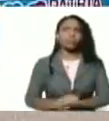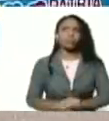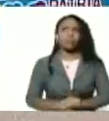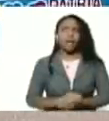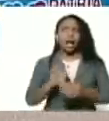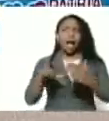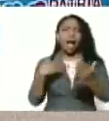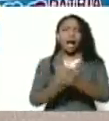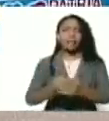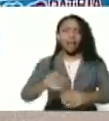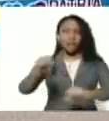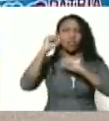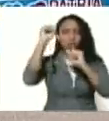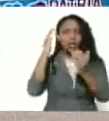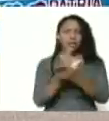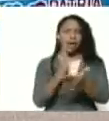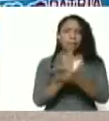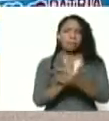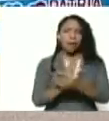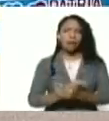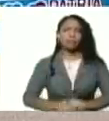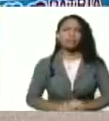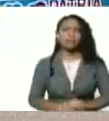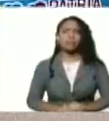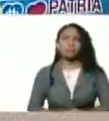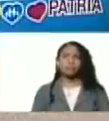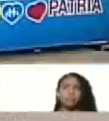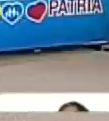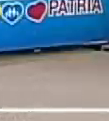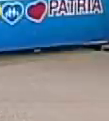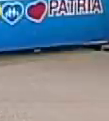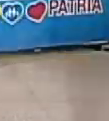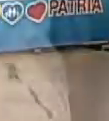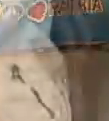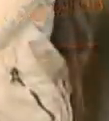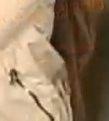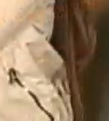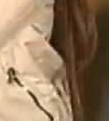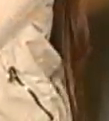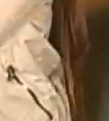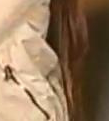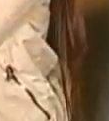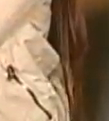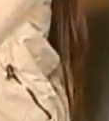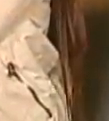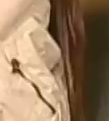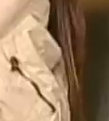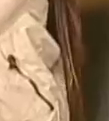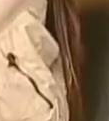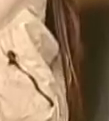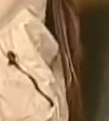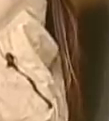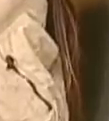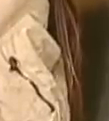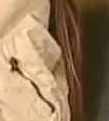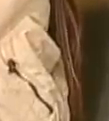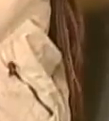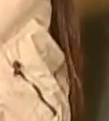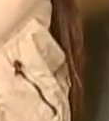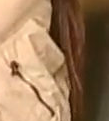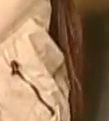Hasta la victoria siempre. Gracias. Yo quiero ser una idea realizable por la